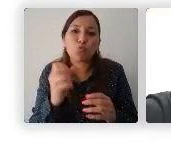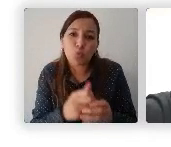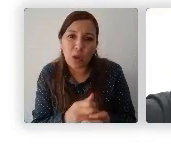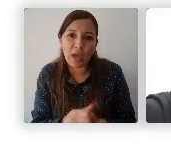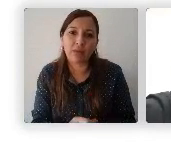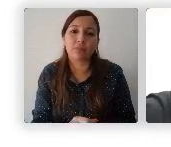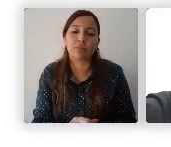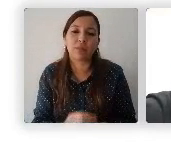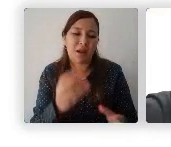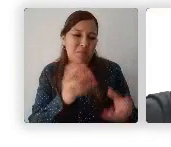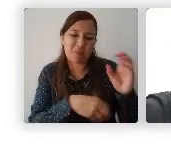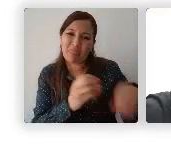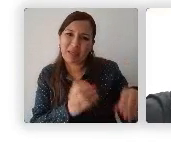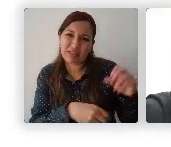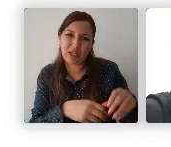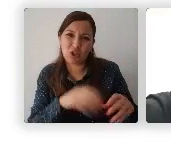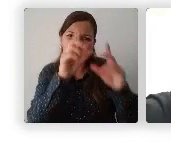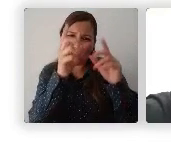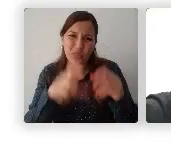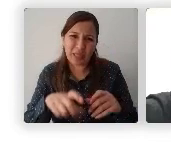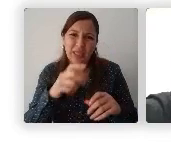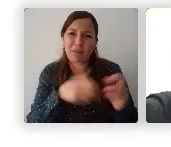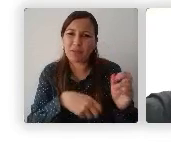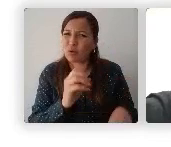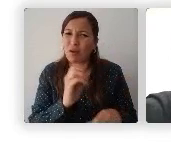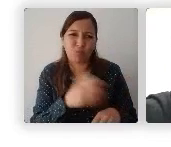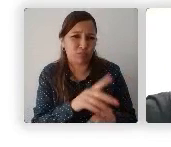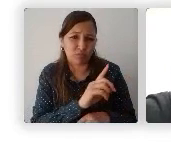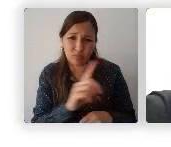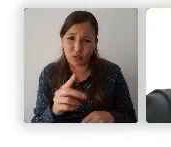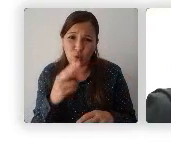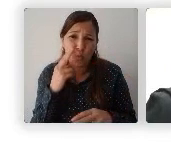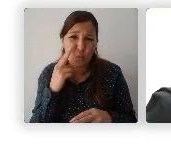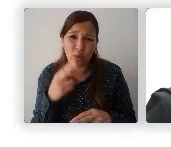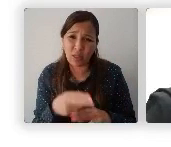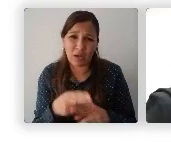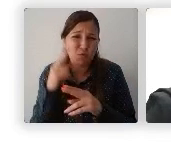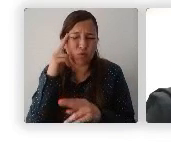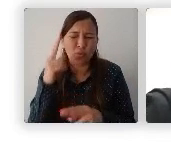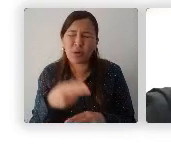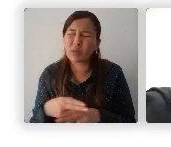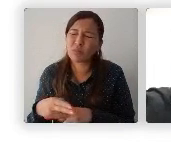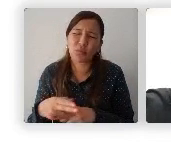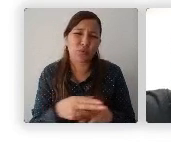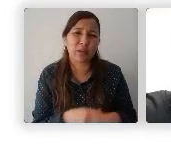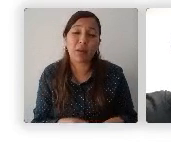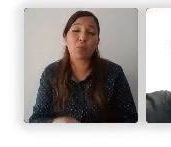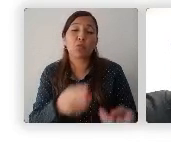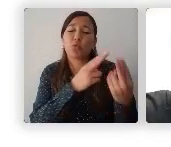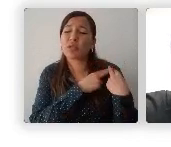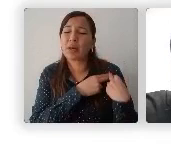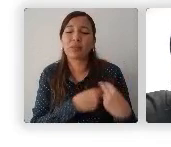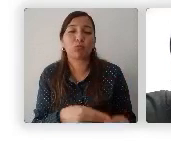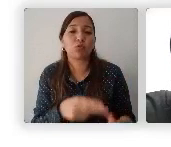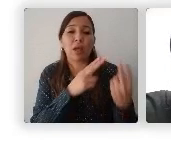viajes desde ya van a contribuir al tema de la conservación, pero tiene que nacer también de nuestra parte poder aportar desde ya.